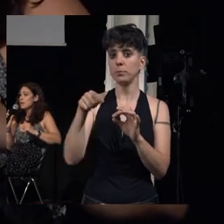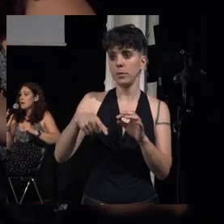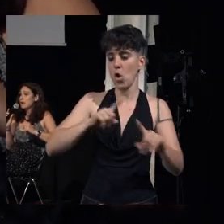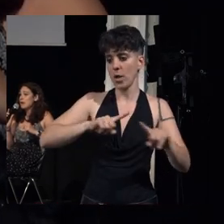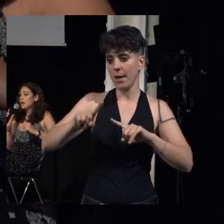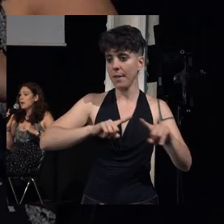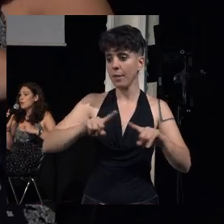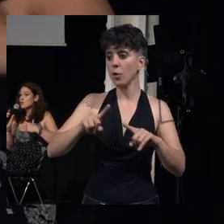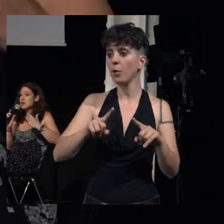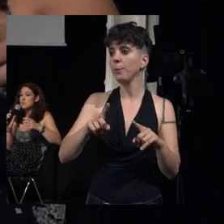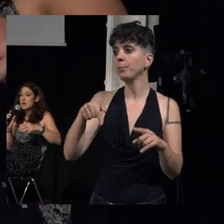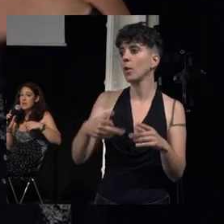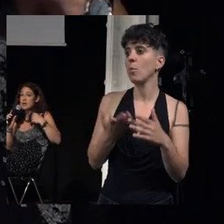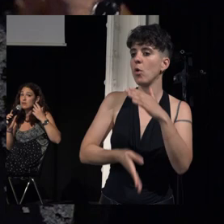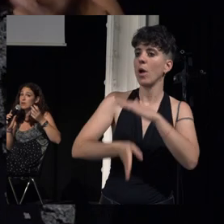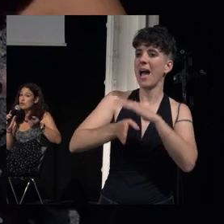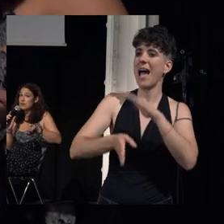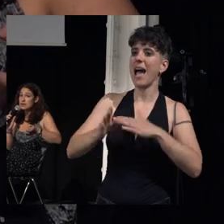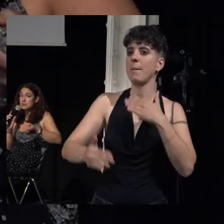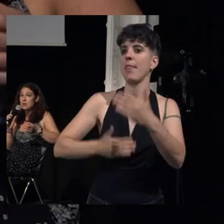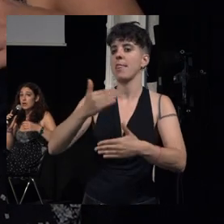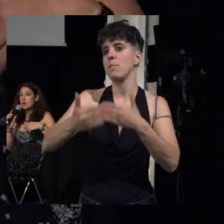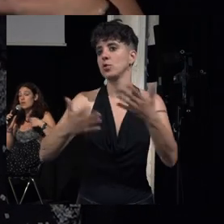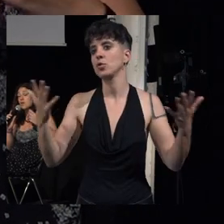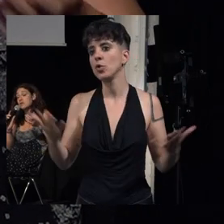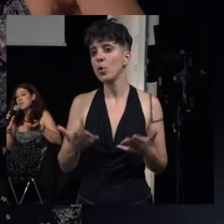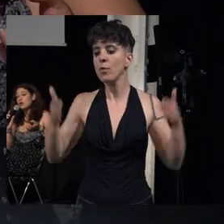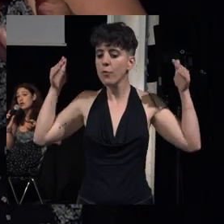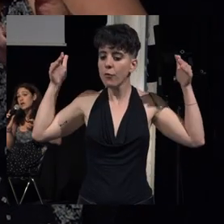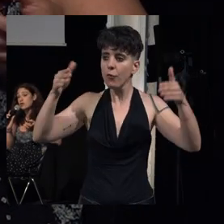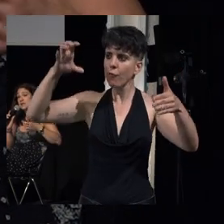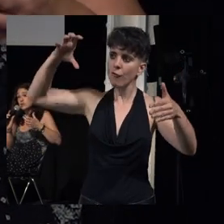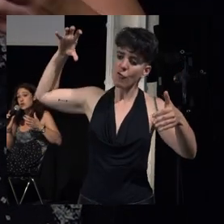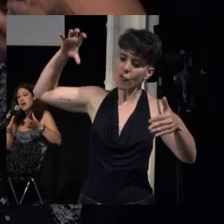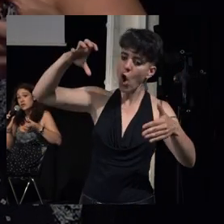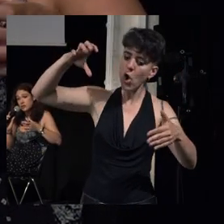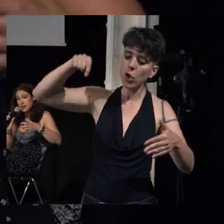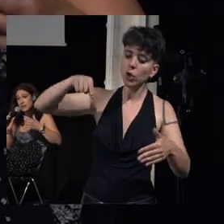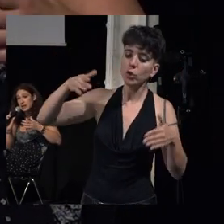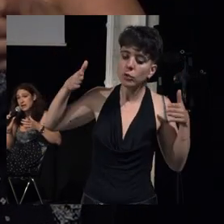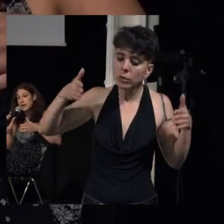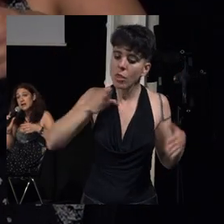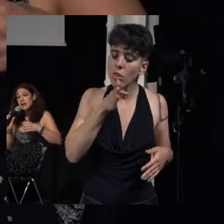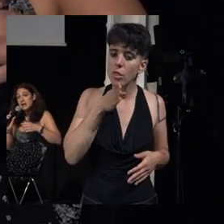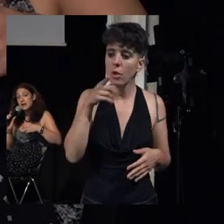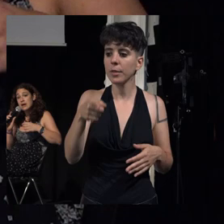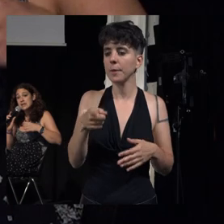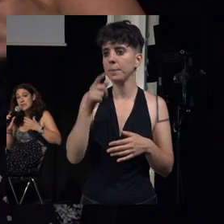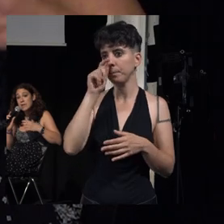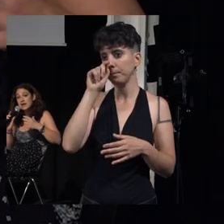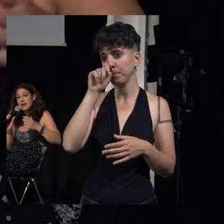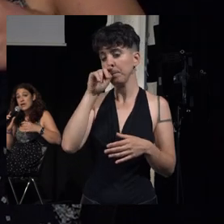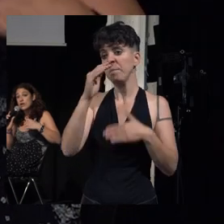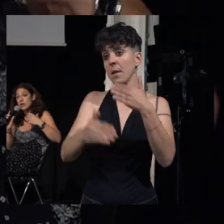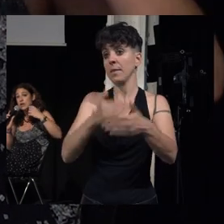organizando el cómo seguimos avanzando, en dónde tenemos que poner el foco, también dónde no estamos llegando de la manera que se